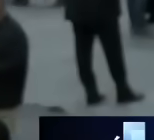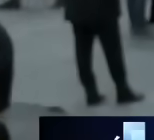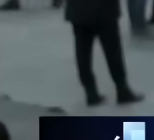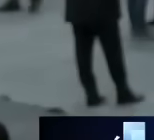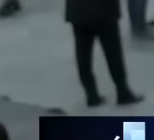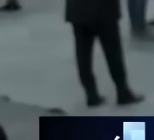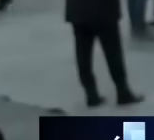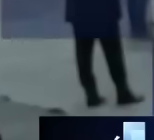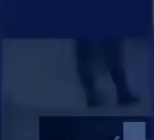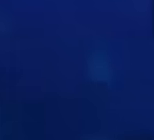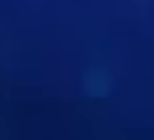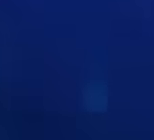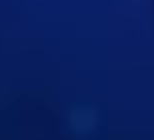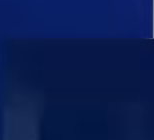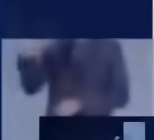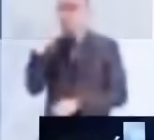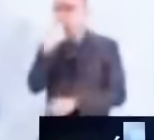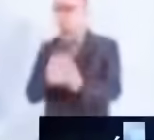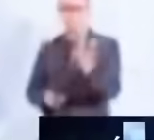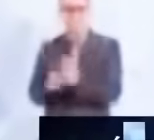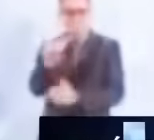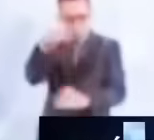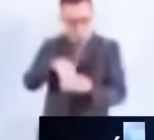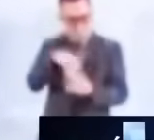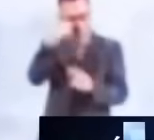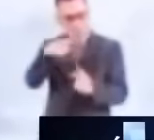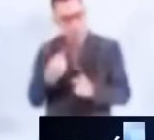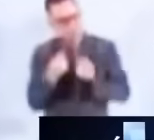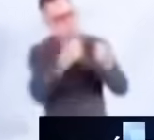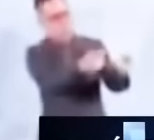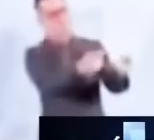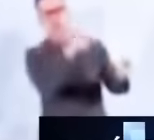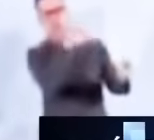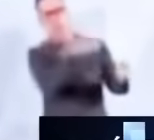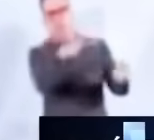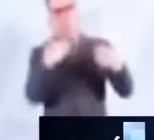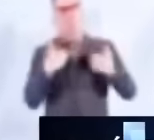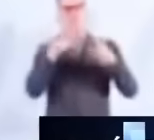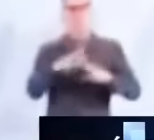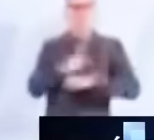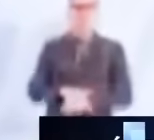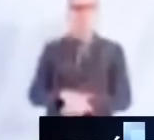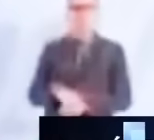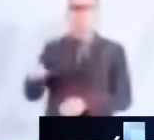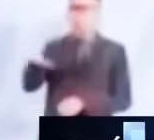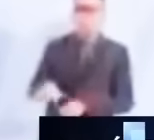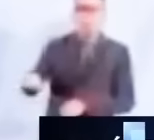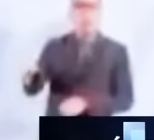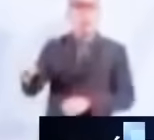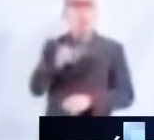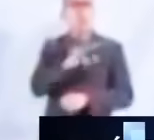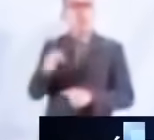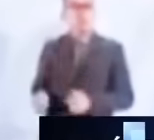Escuchemos. Si el pueblo de México tiene la posibilidad de elegir al representante del Poder